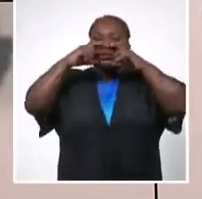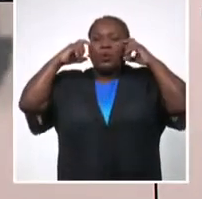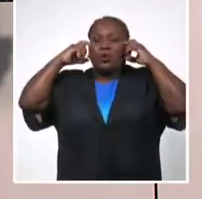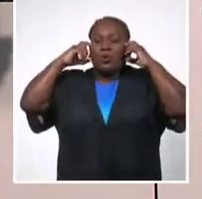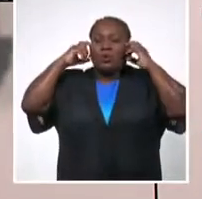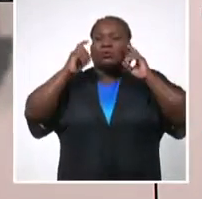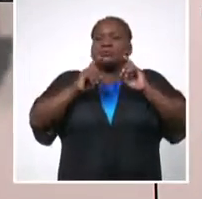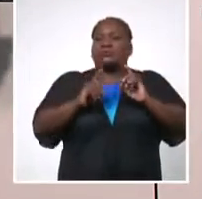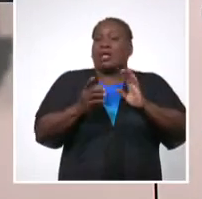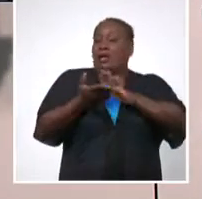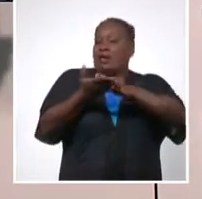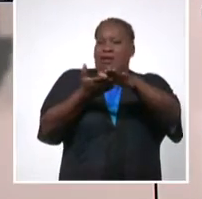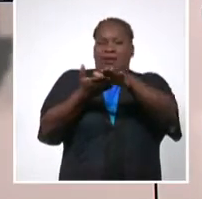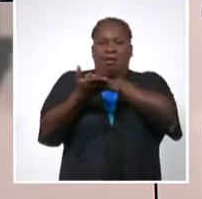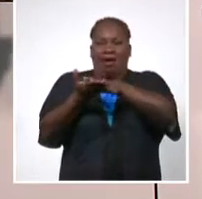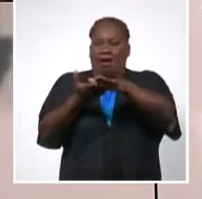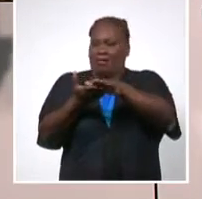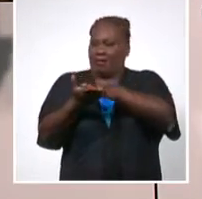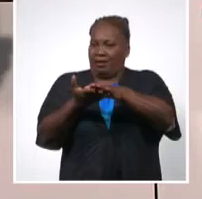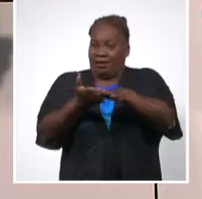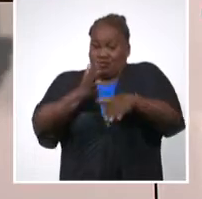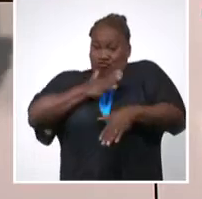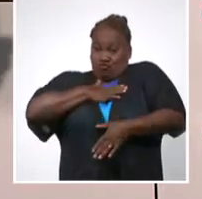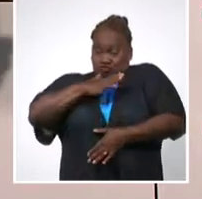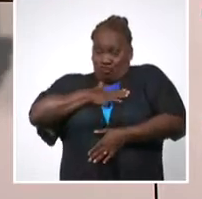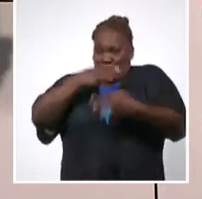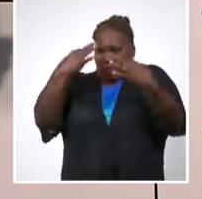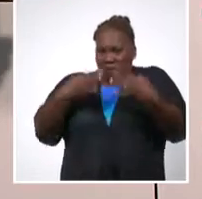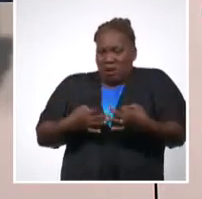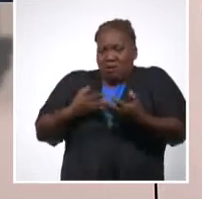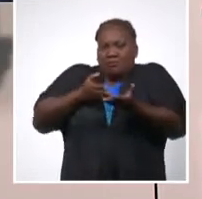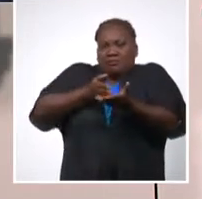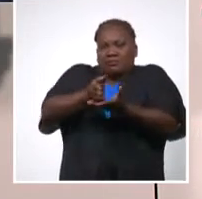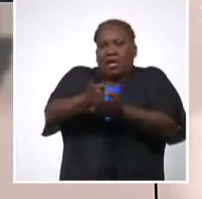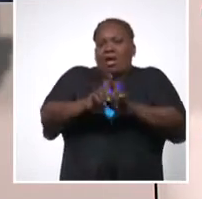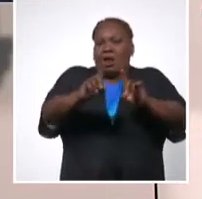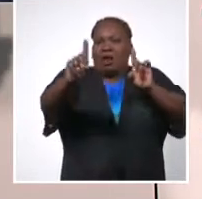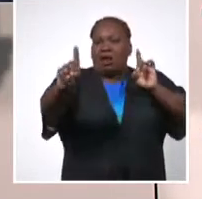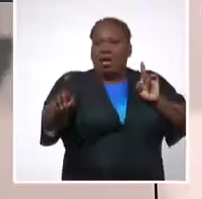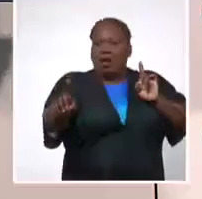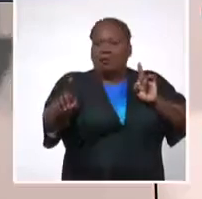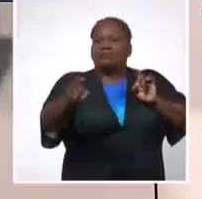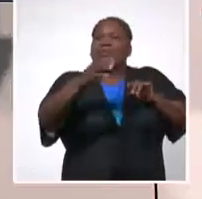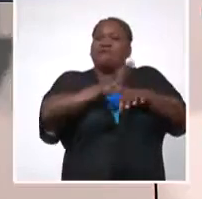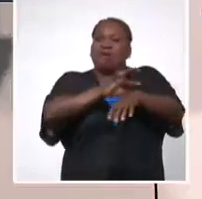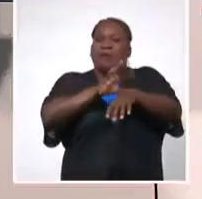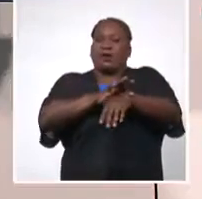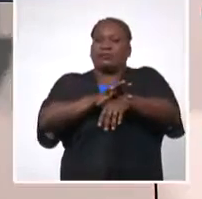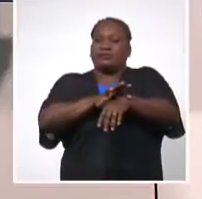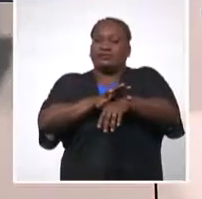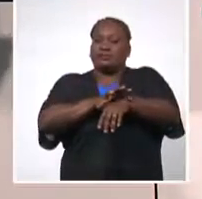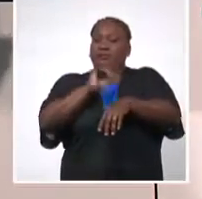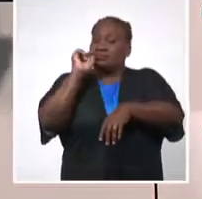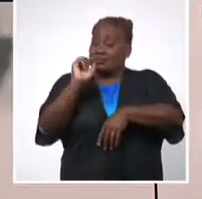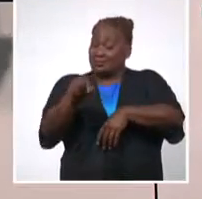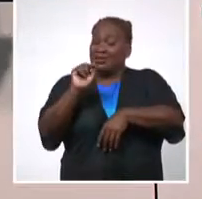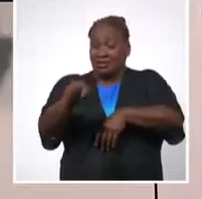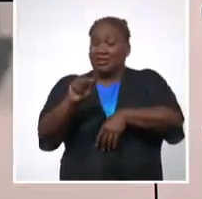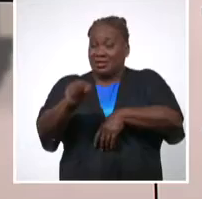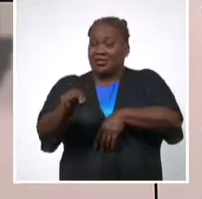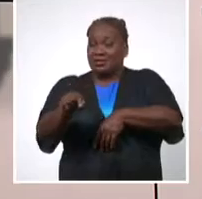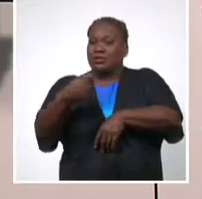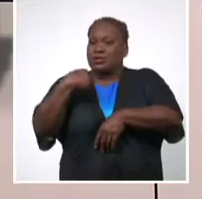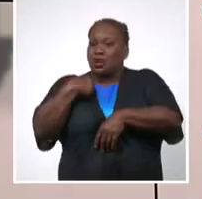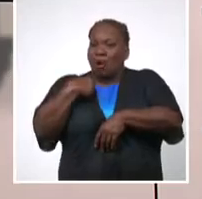reitero, nadie más que nosotros mismos puede mantenernos lejos de la posibilidad de enfermar. Y en ese sentido, sigo